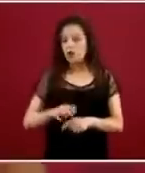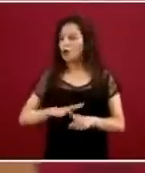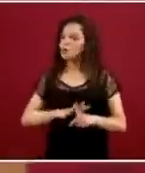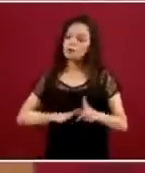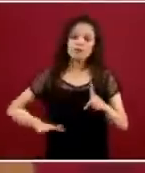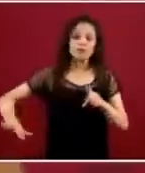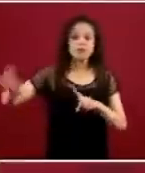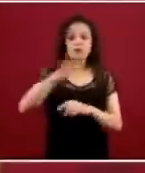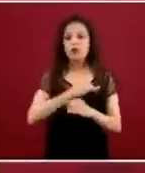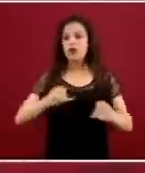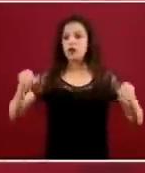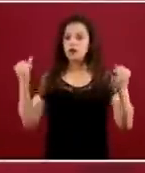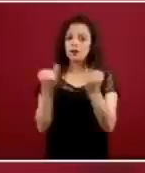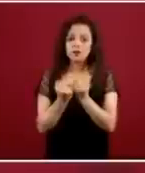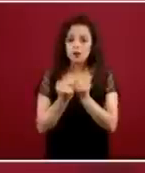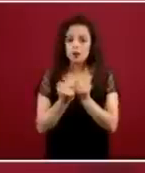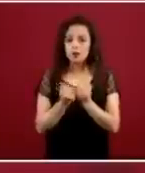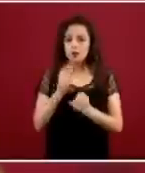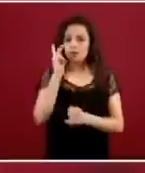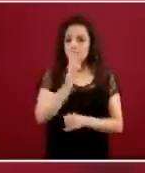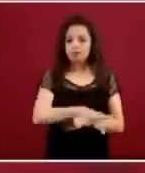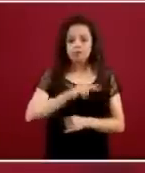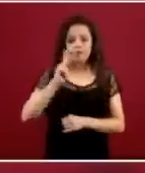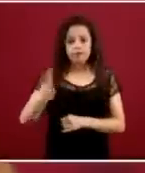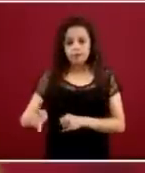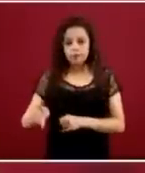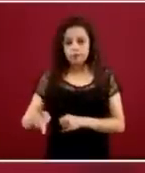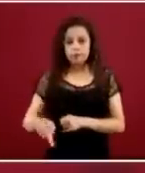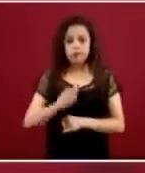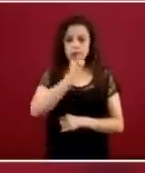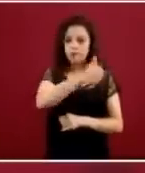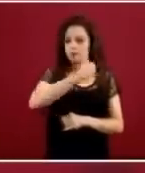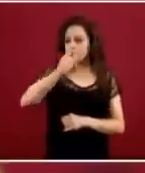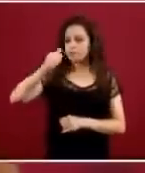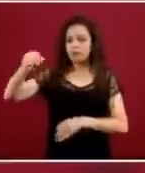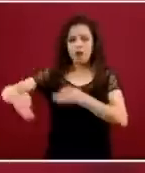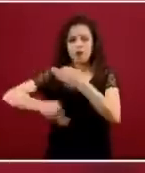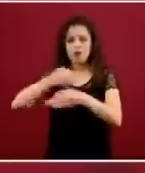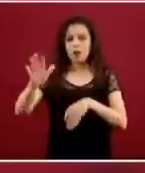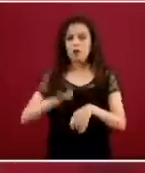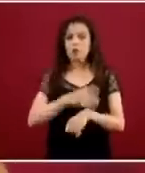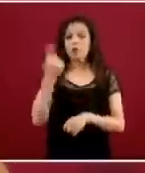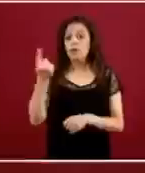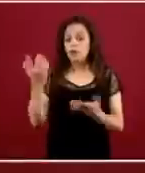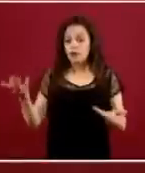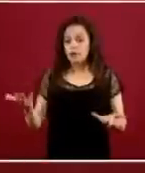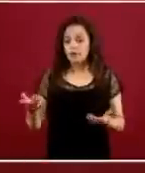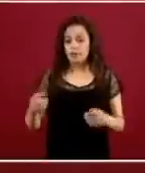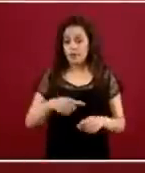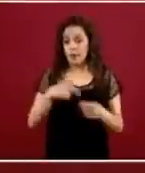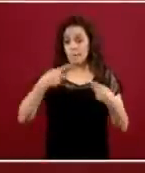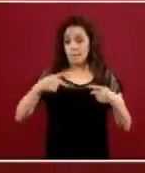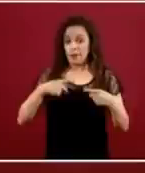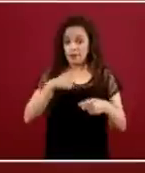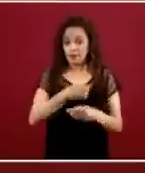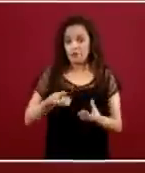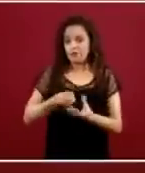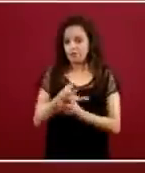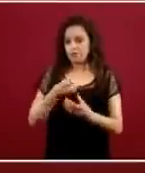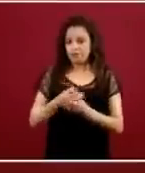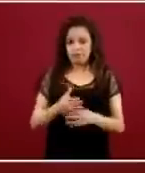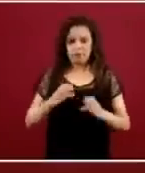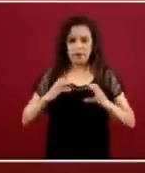eso es un efecto positivo masivo en la medida en que la mayoría de las personas estén fuera del espacio público